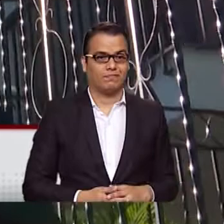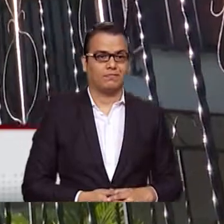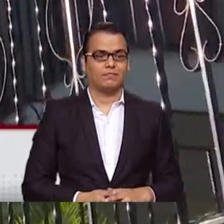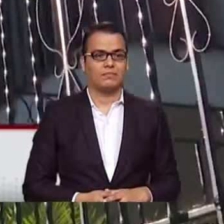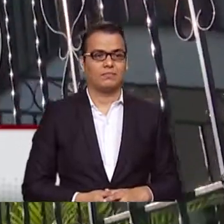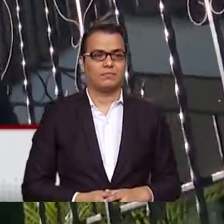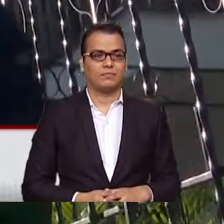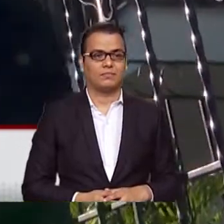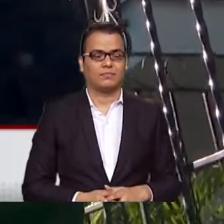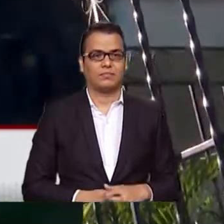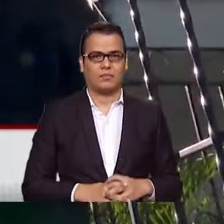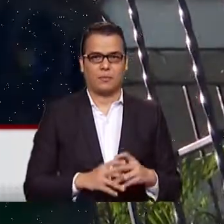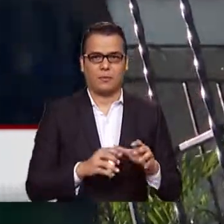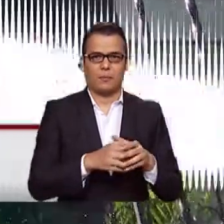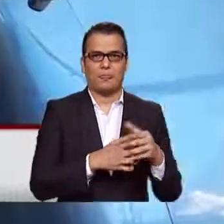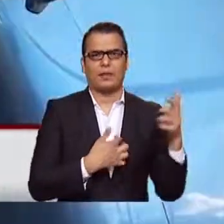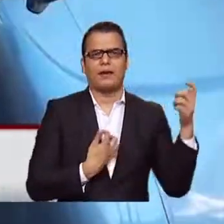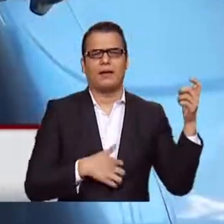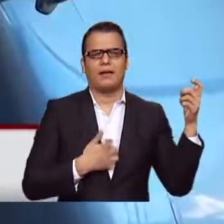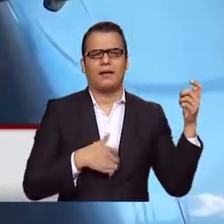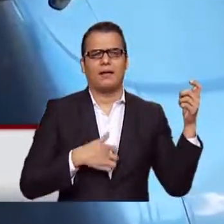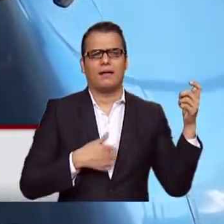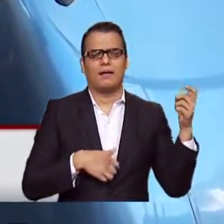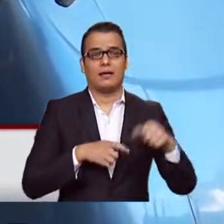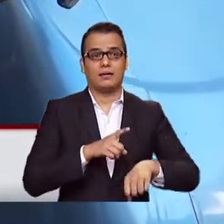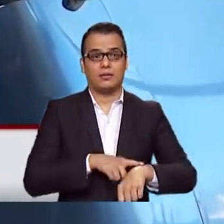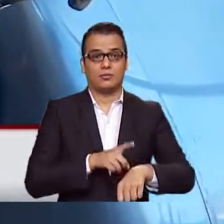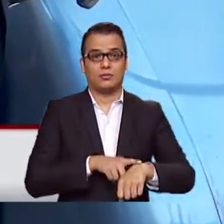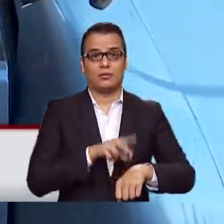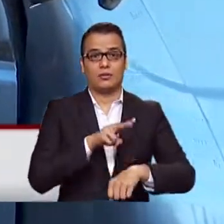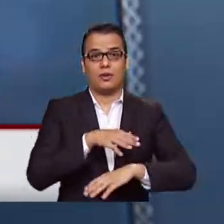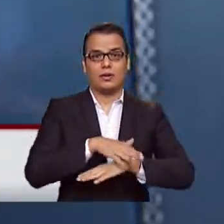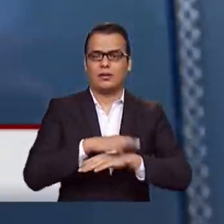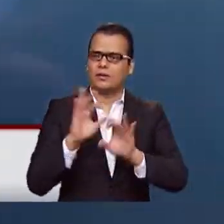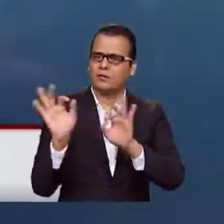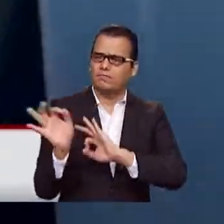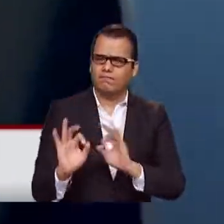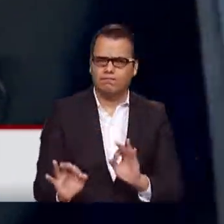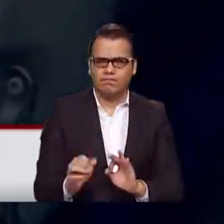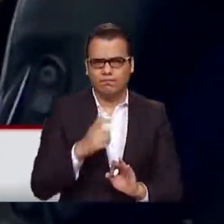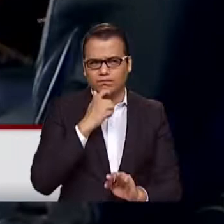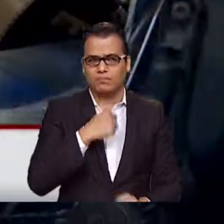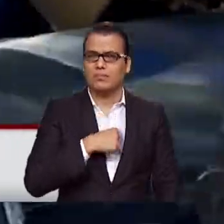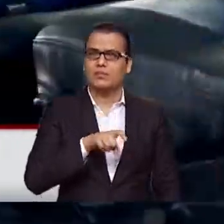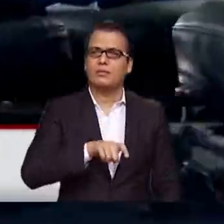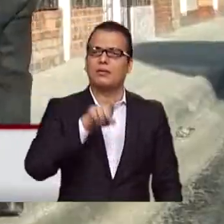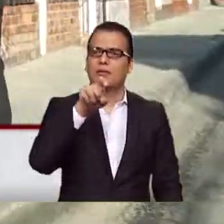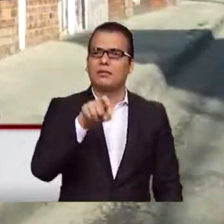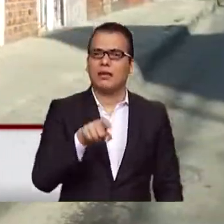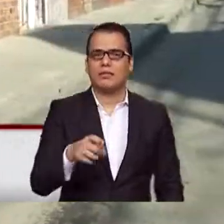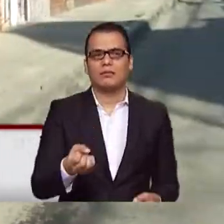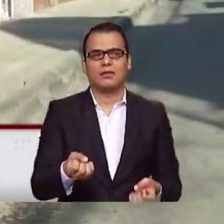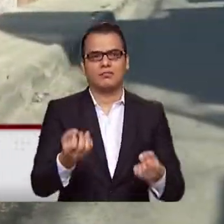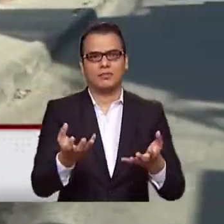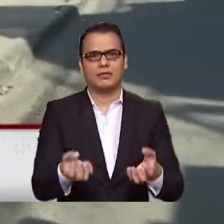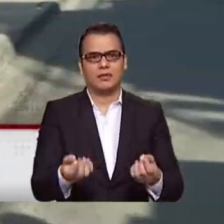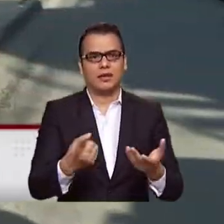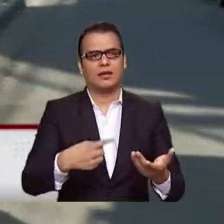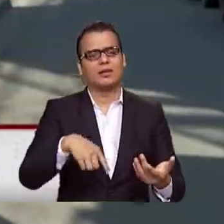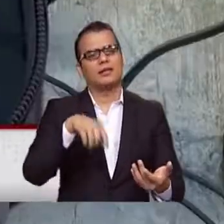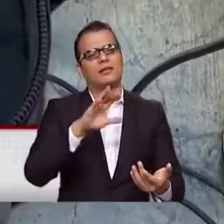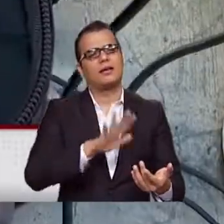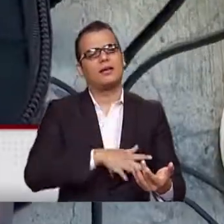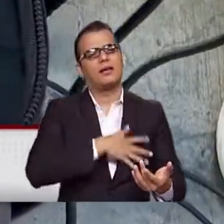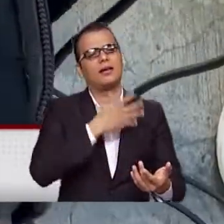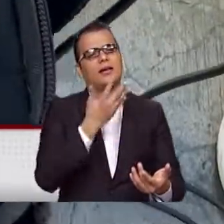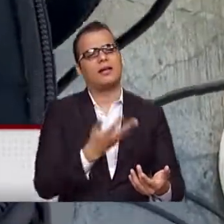Es el caso de ese grupo de mariachis quienes desde las 2 de la tarde se preparan para salir a brindar a los vecinos un rato de buena música ranchera y entonar